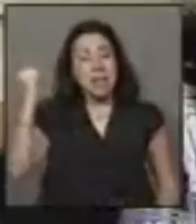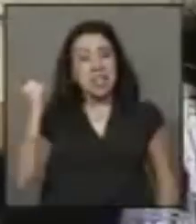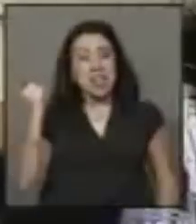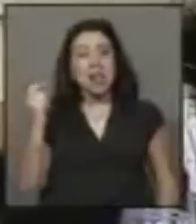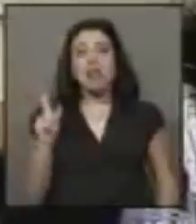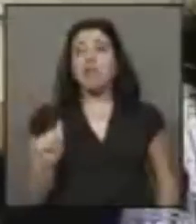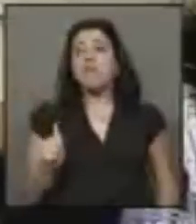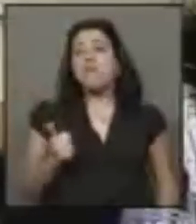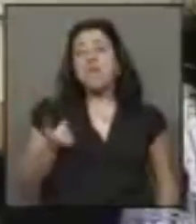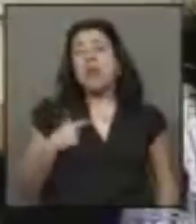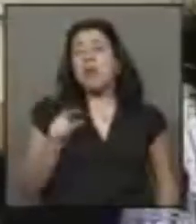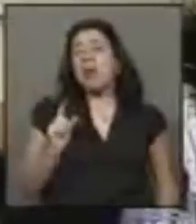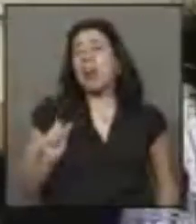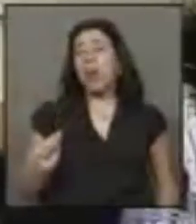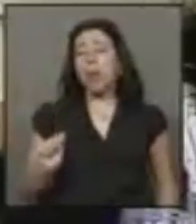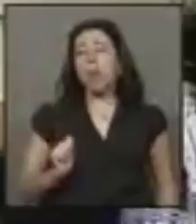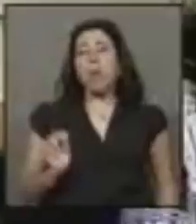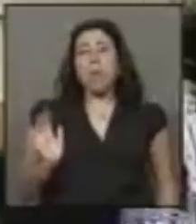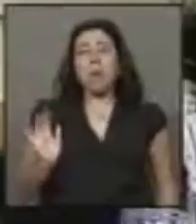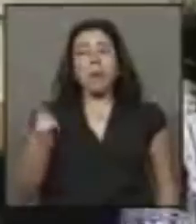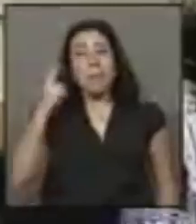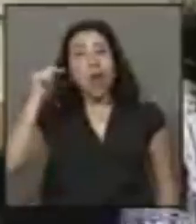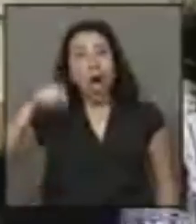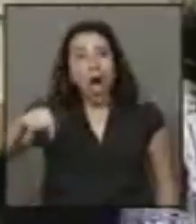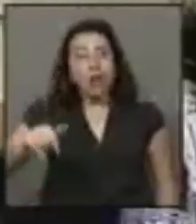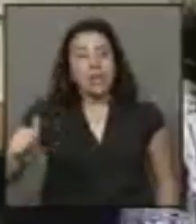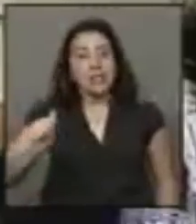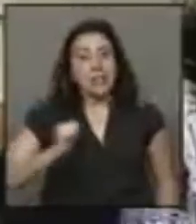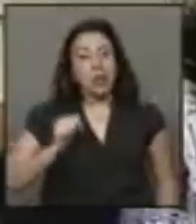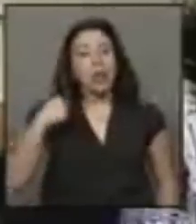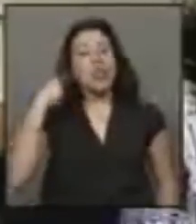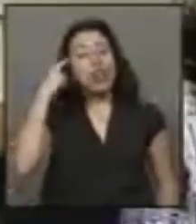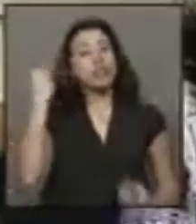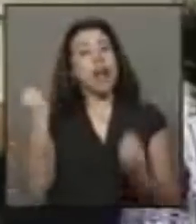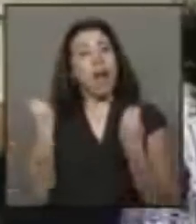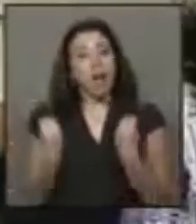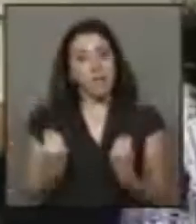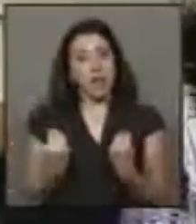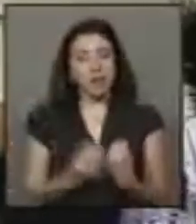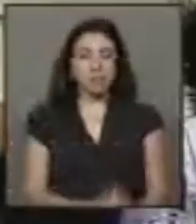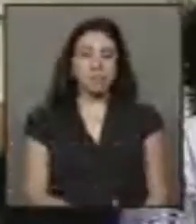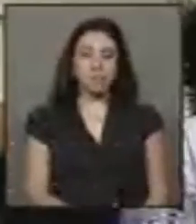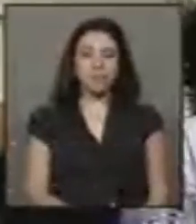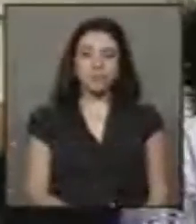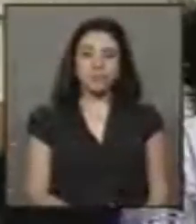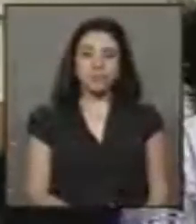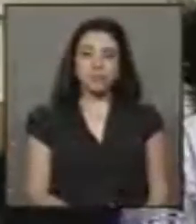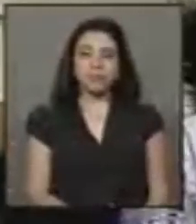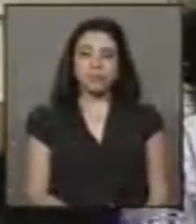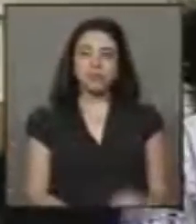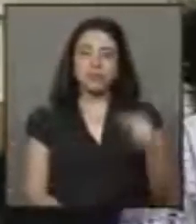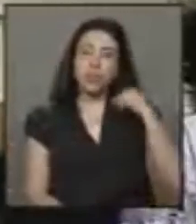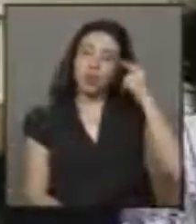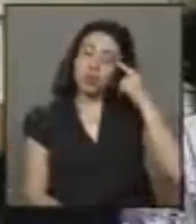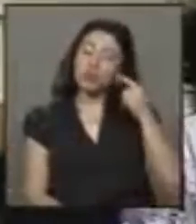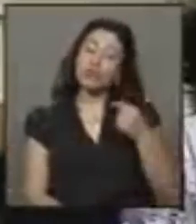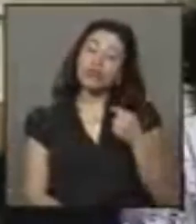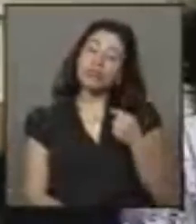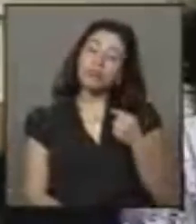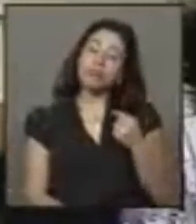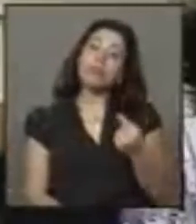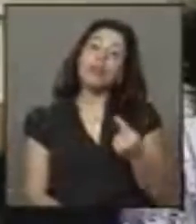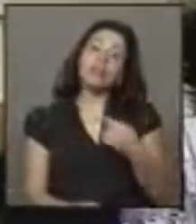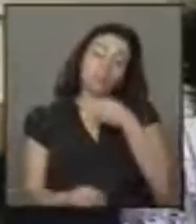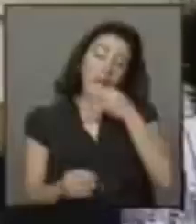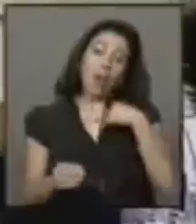hubo mucha voluntad de cumplirla, pero hoy se está cumpliendo y eso me parece bien. Yo creo que se requiere, y voy a votar a favor